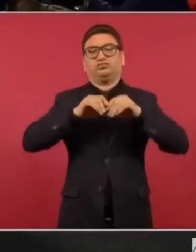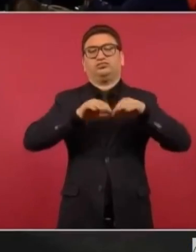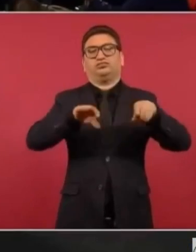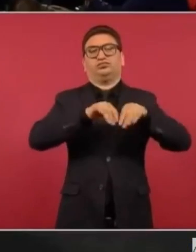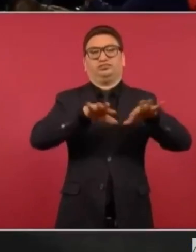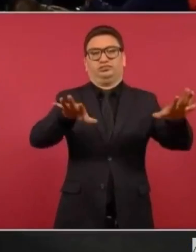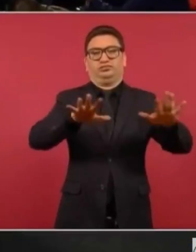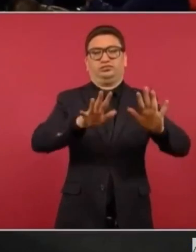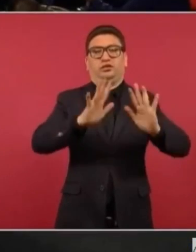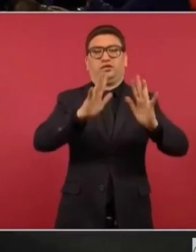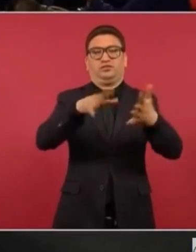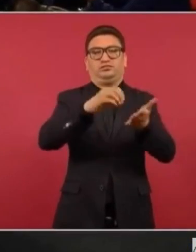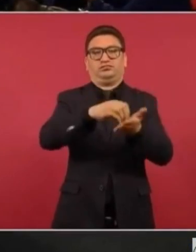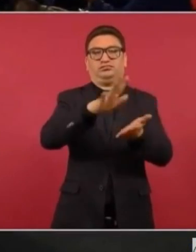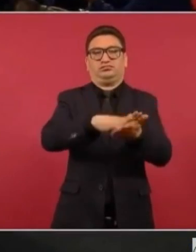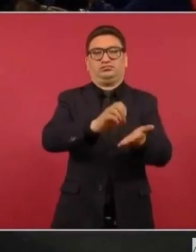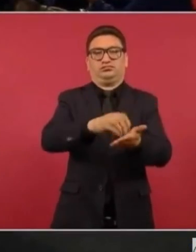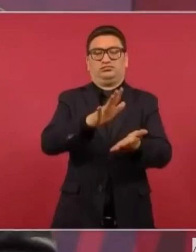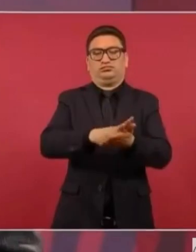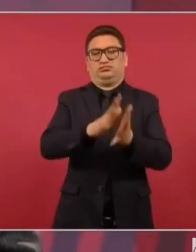va quedando un registro,